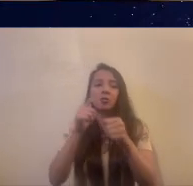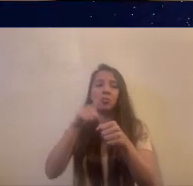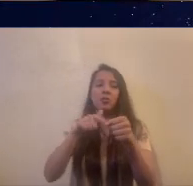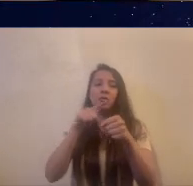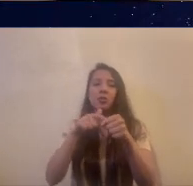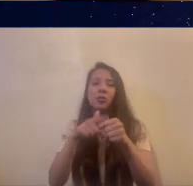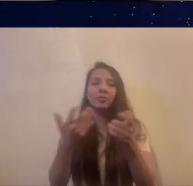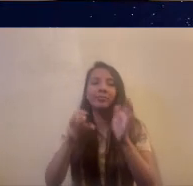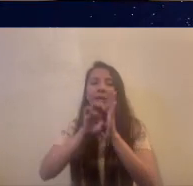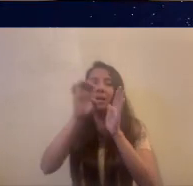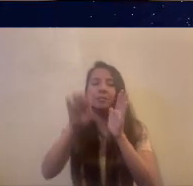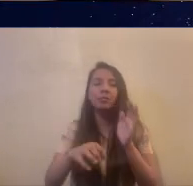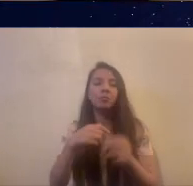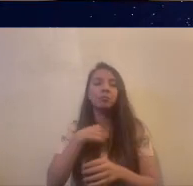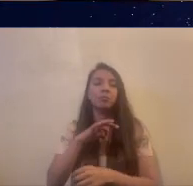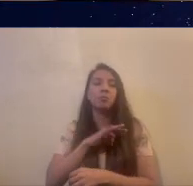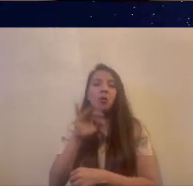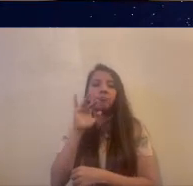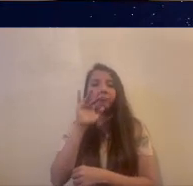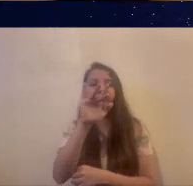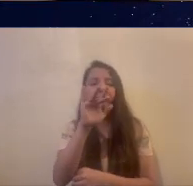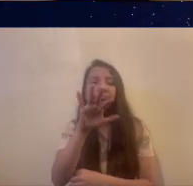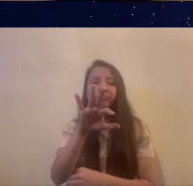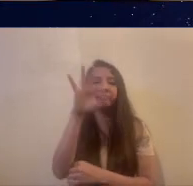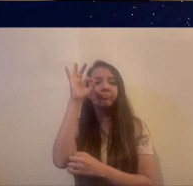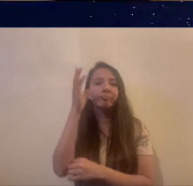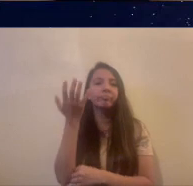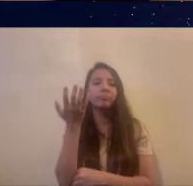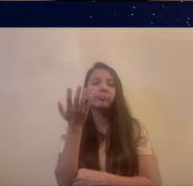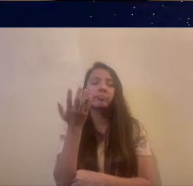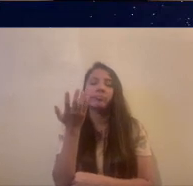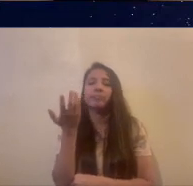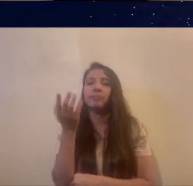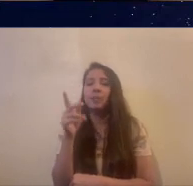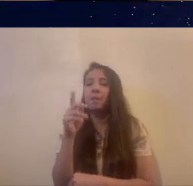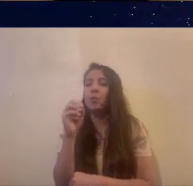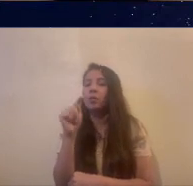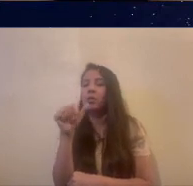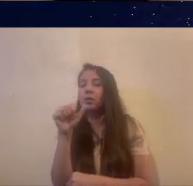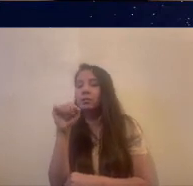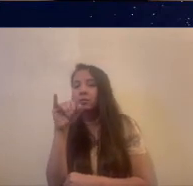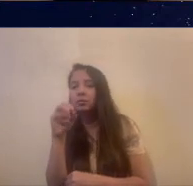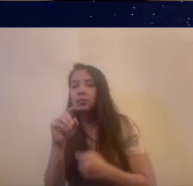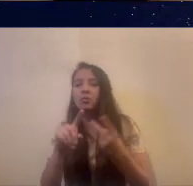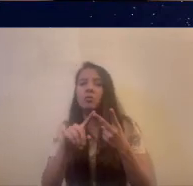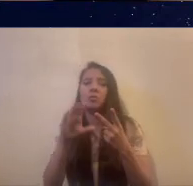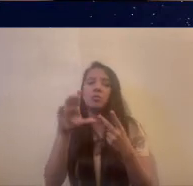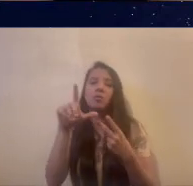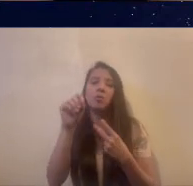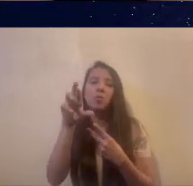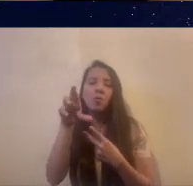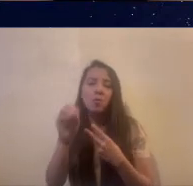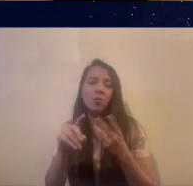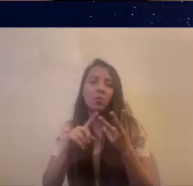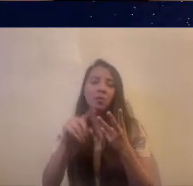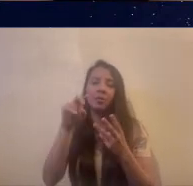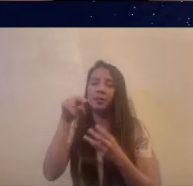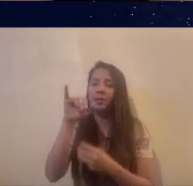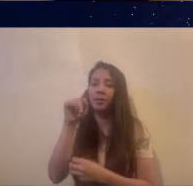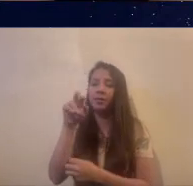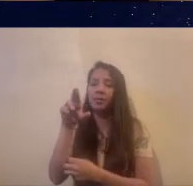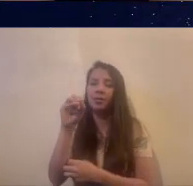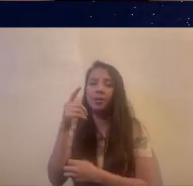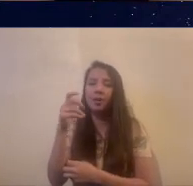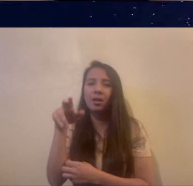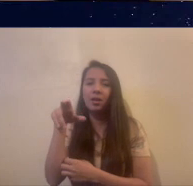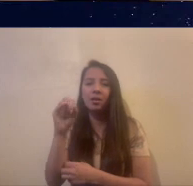ejemplo, nosotros podemos seleccionar si queremos ver, porque nos interesa la redistribución del potasio, del cloro, del nitrógeno. En este